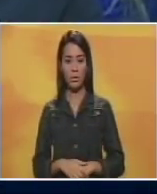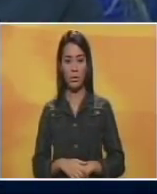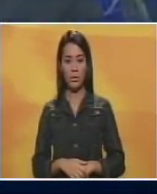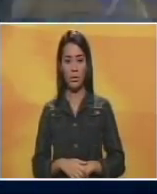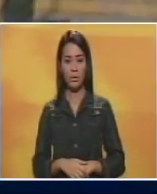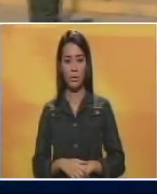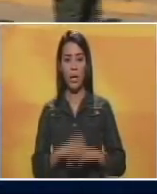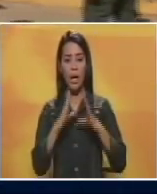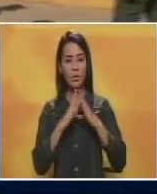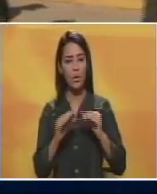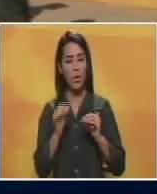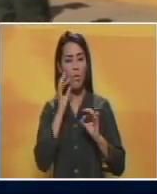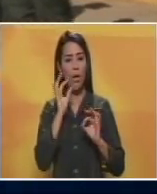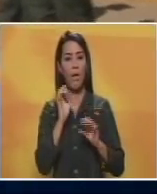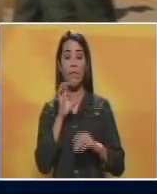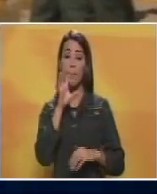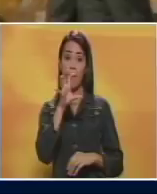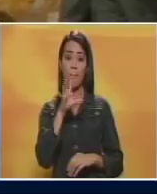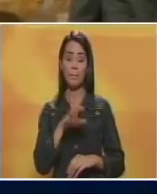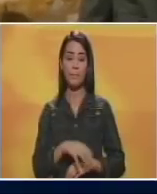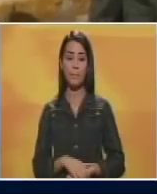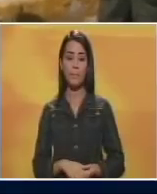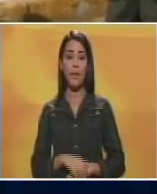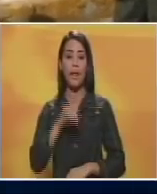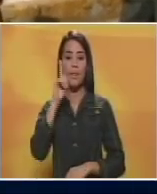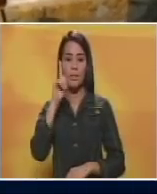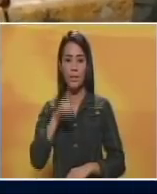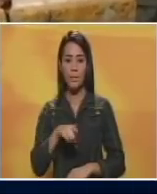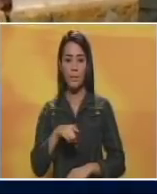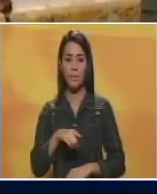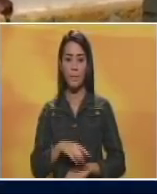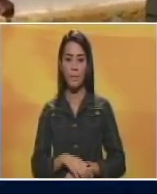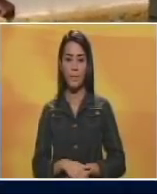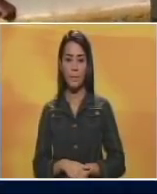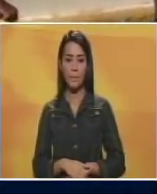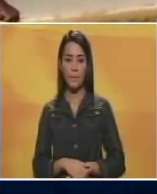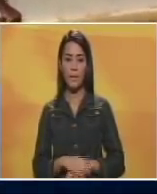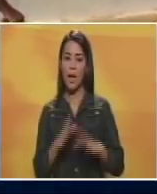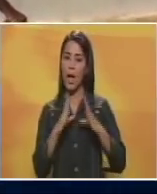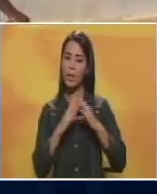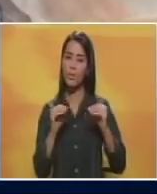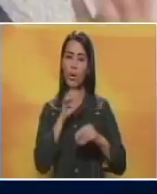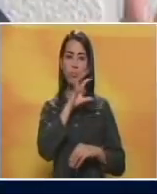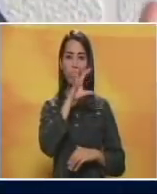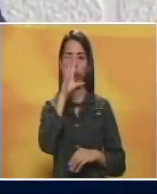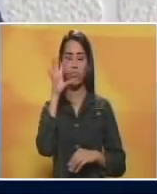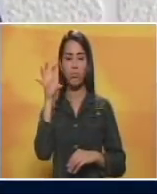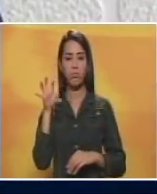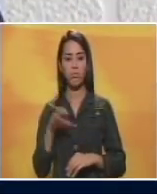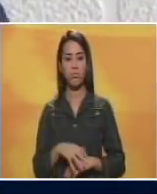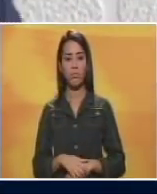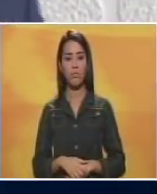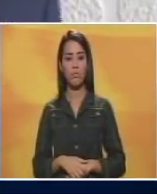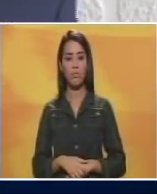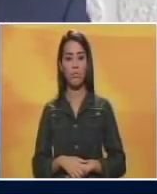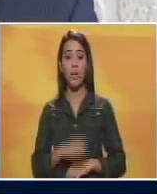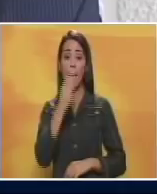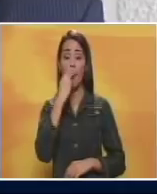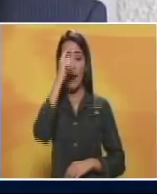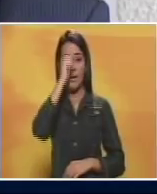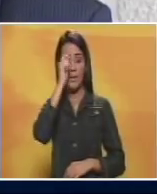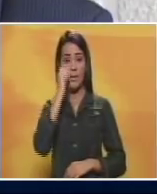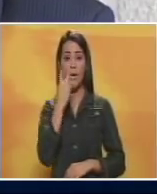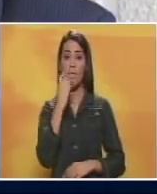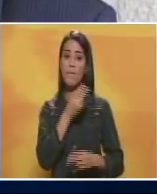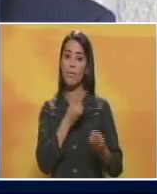el interior de la patria venezolana, sino también a todos los países del mundo entero. Henry Falcón fue citado por la